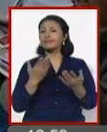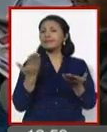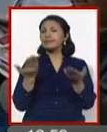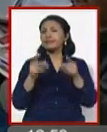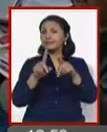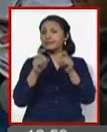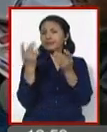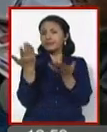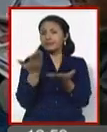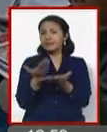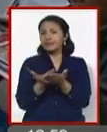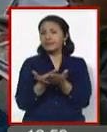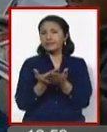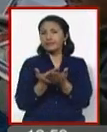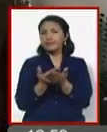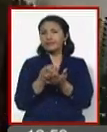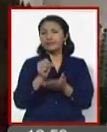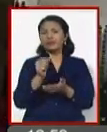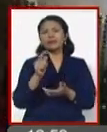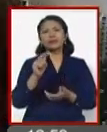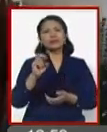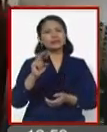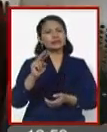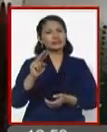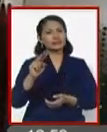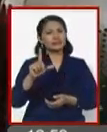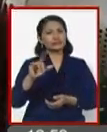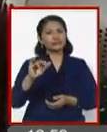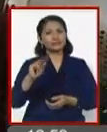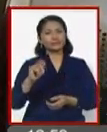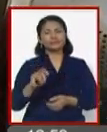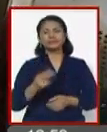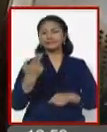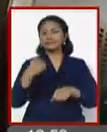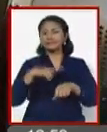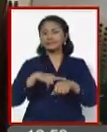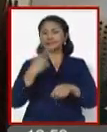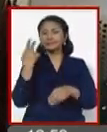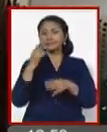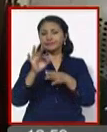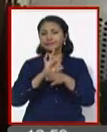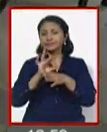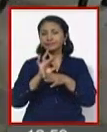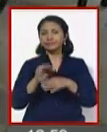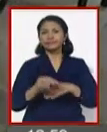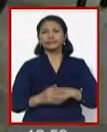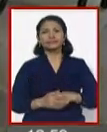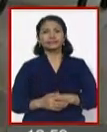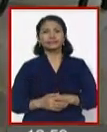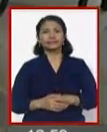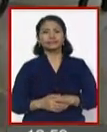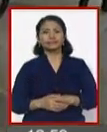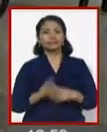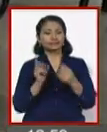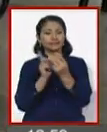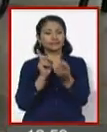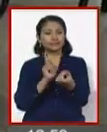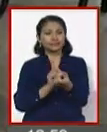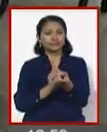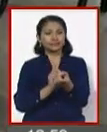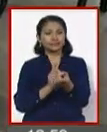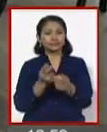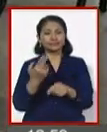ese? Yo aquí, de satélite. ¿Está normal, está funcionando? Sí, normal, no más veo. ¿El tema de la consulta no hay? ¿Consulta